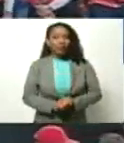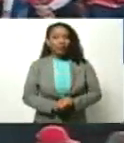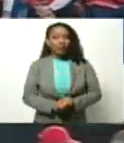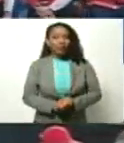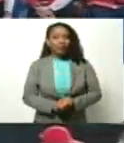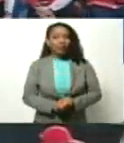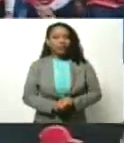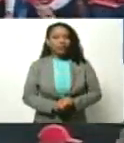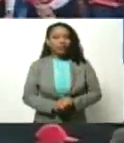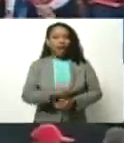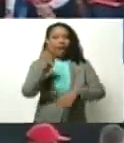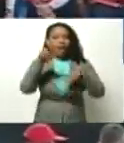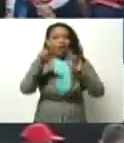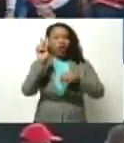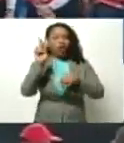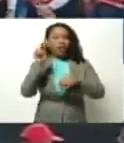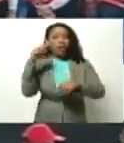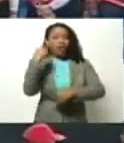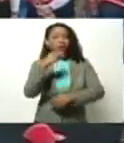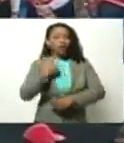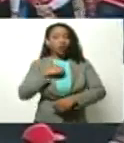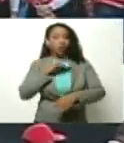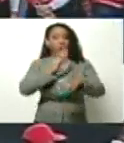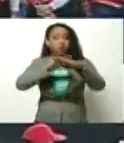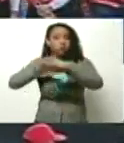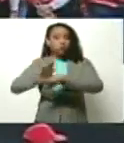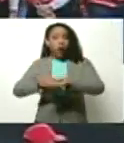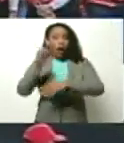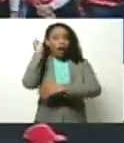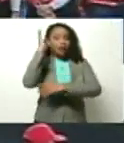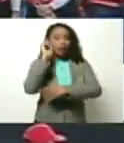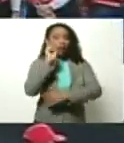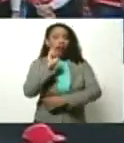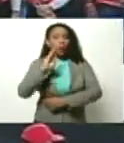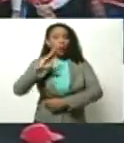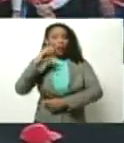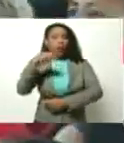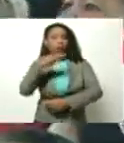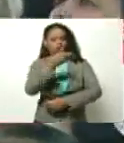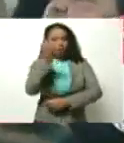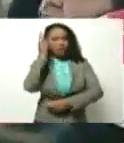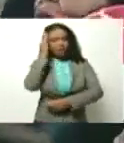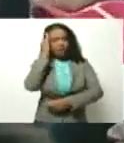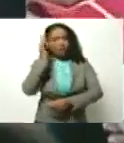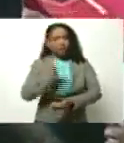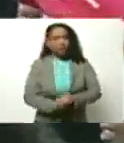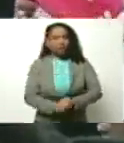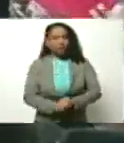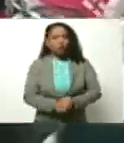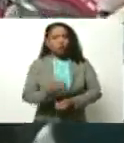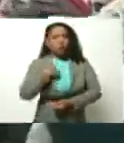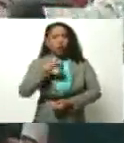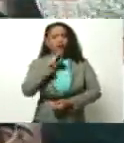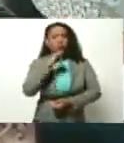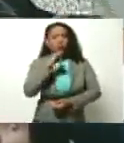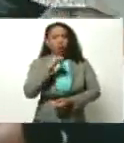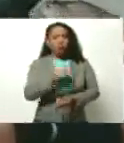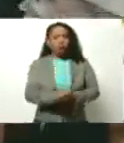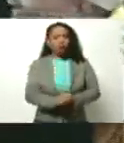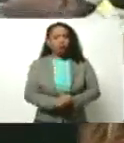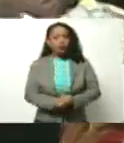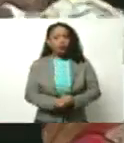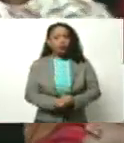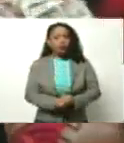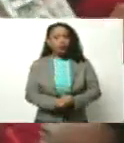el 12 de noviembre estamos convocando asambleas de uvc ustedes saben les informa pues